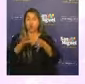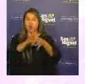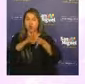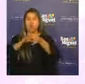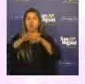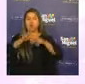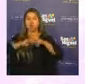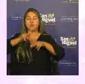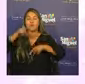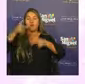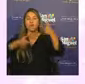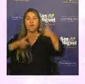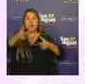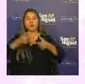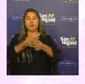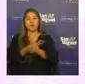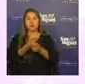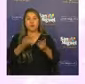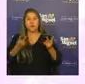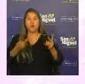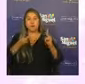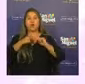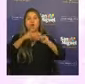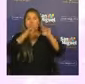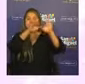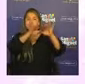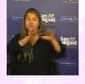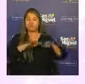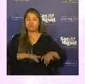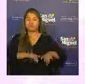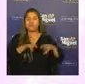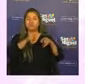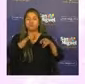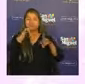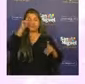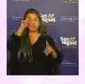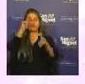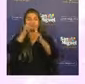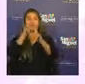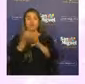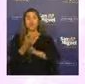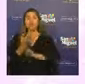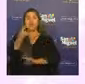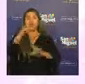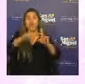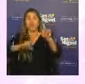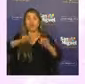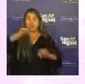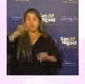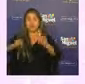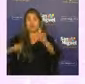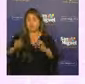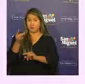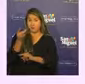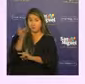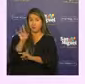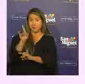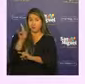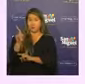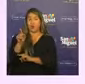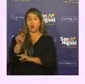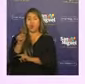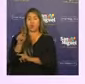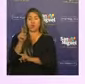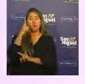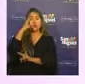elaborar políticas públicas atacando esto, pero ya con números, con estadísticas, no solo en función del olfato,